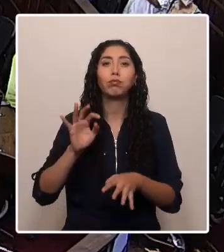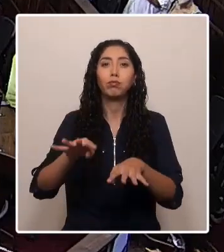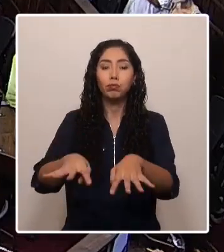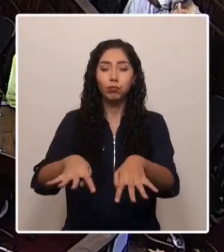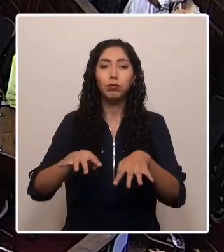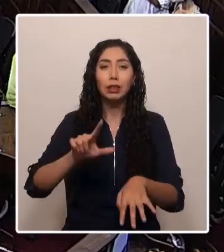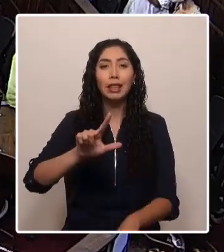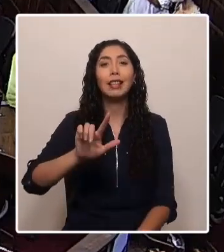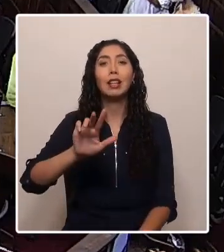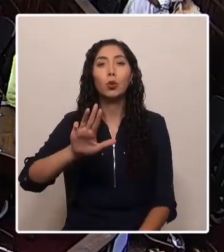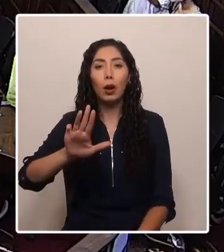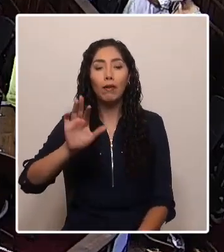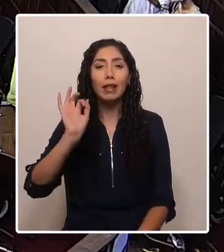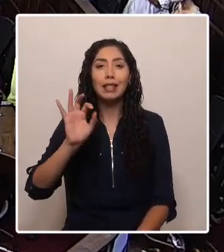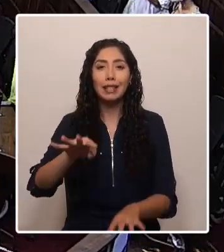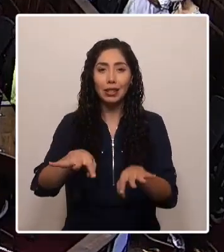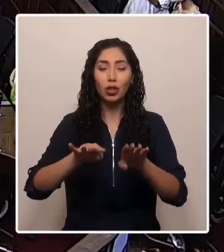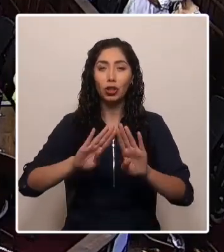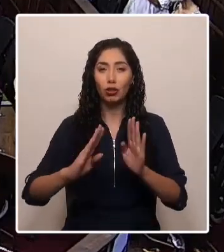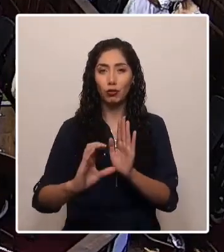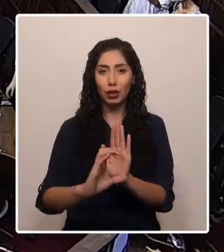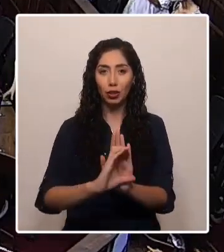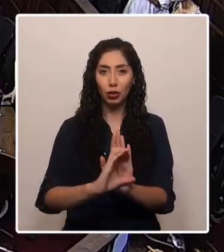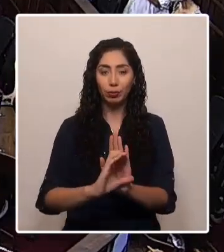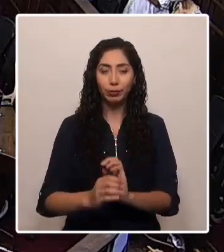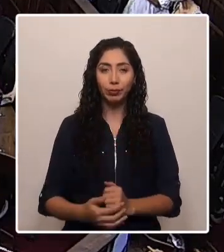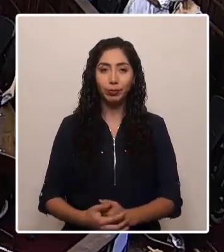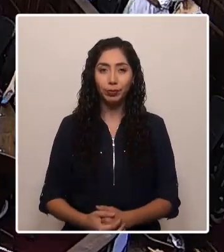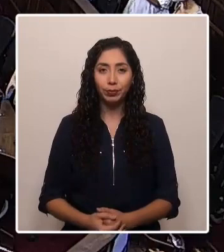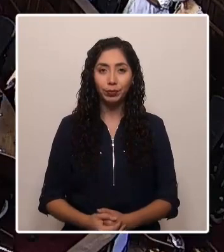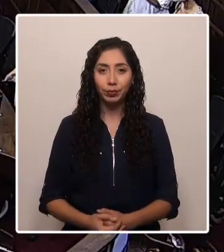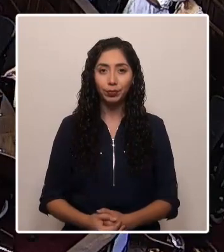de plenario de la Convención Constitucional.